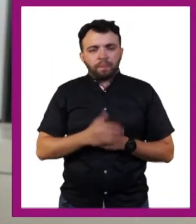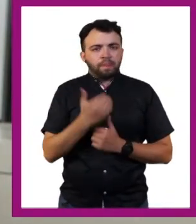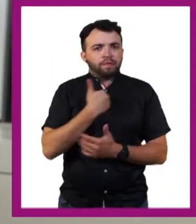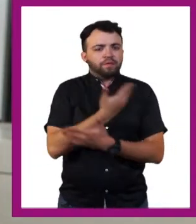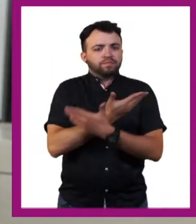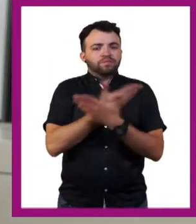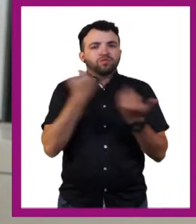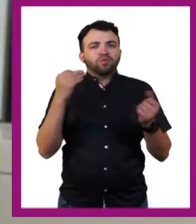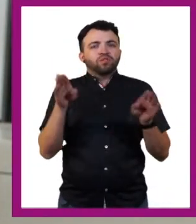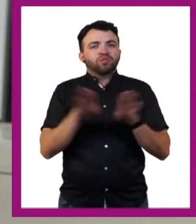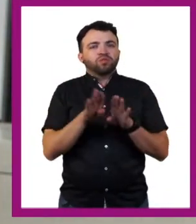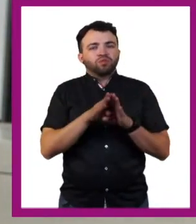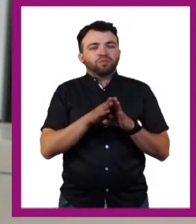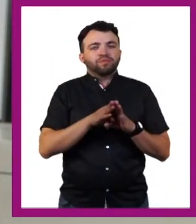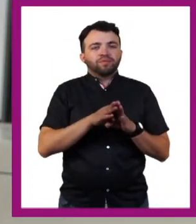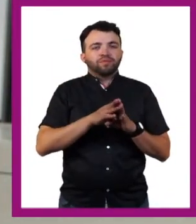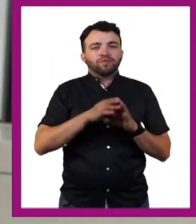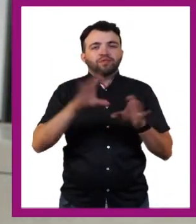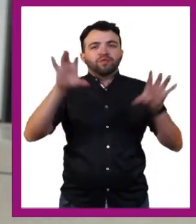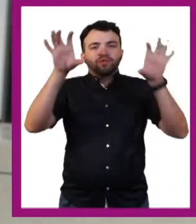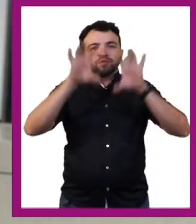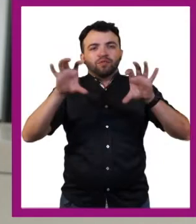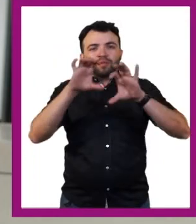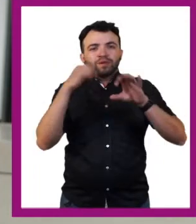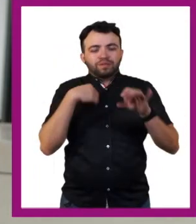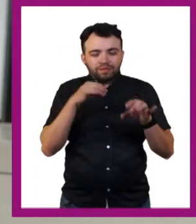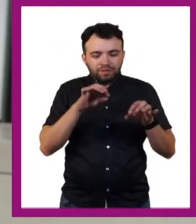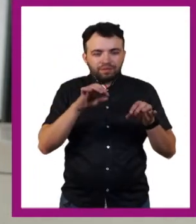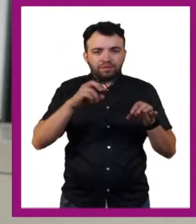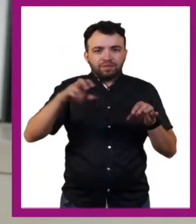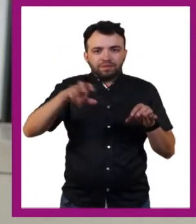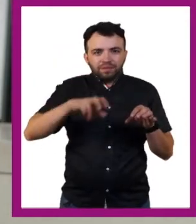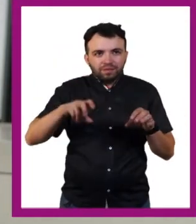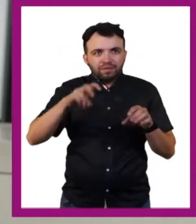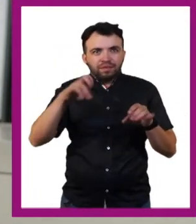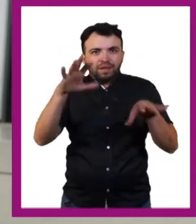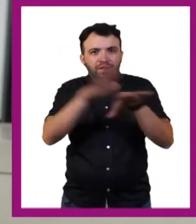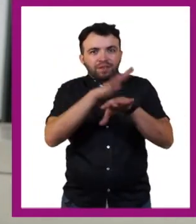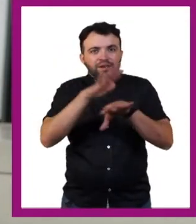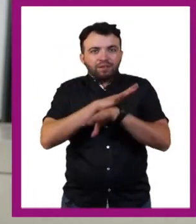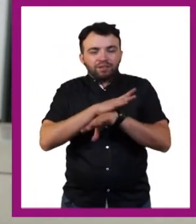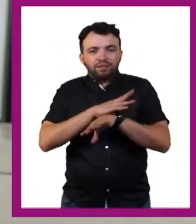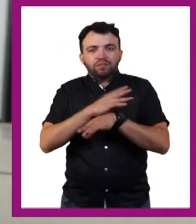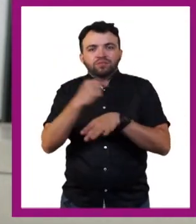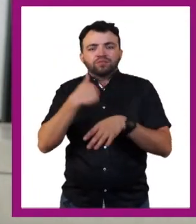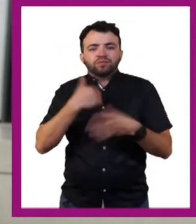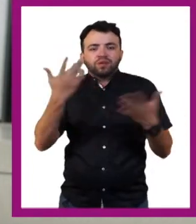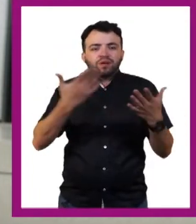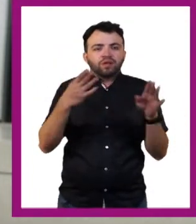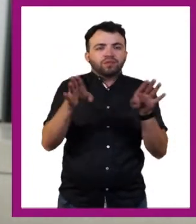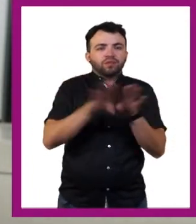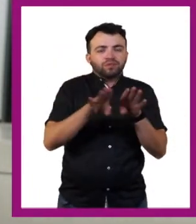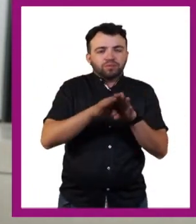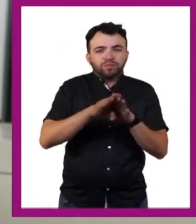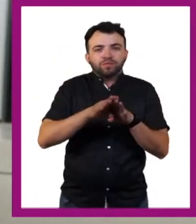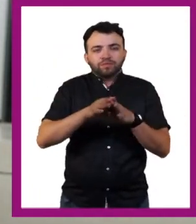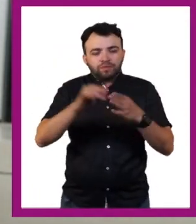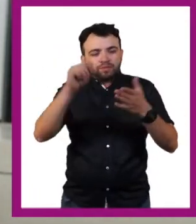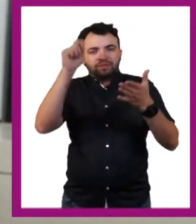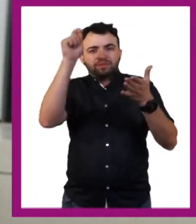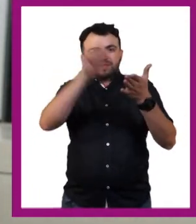No sabía yo usar bien Photoshop ni nada, ni le veía necesidad. Y sí llegué a rayar negativos y a esgrafiar con